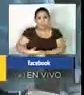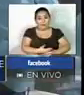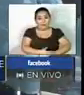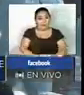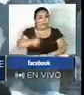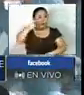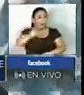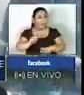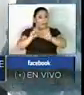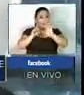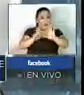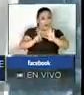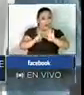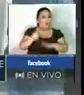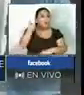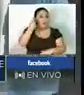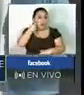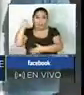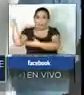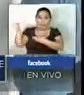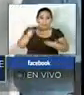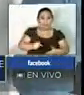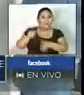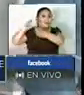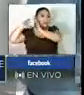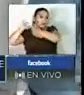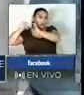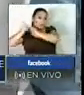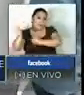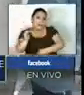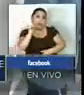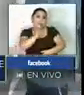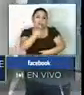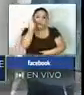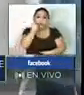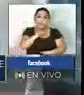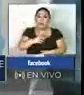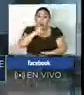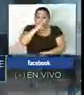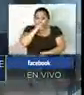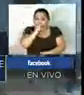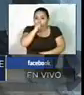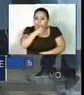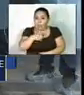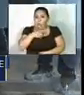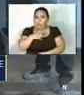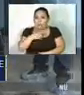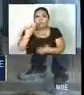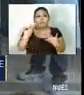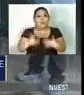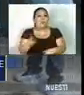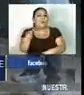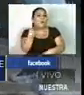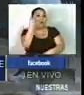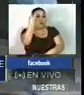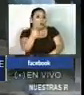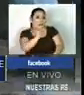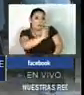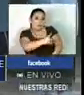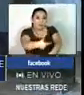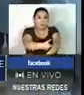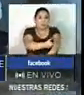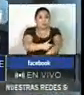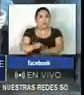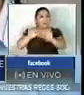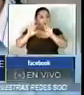meses fue transferido desde Sonsonate, diagnosticado con neumonía y estuvo hospitalizado durante